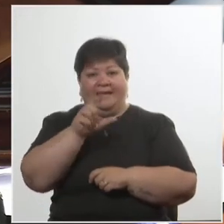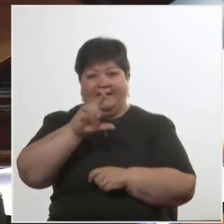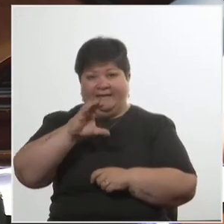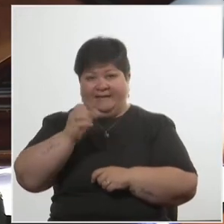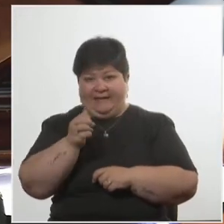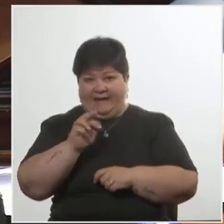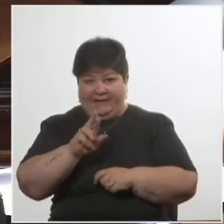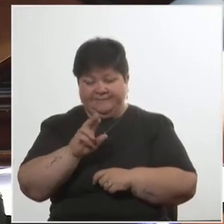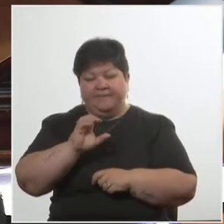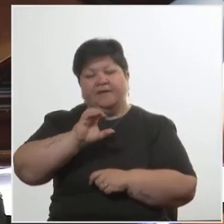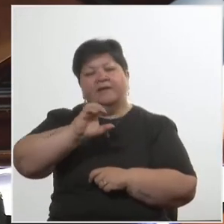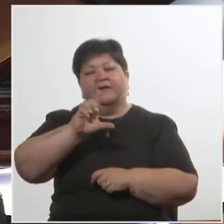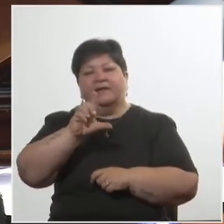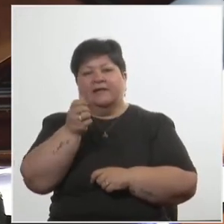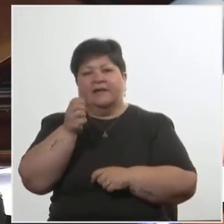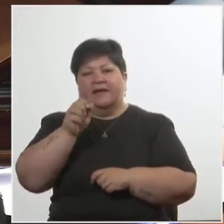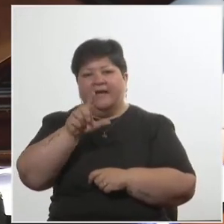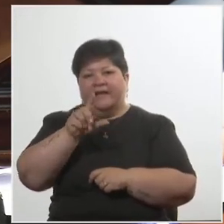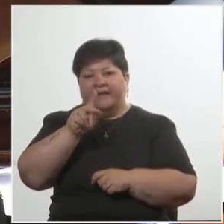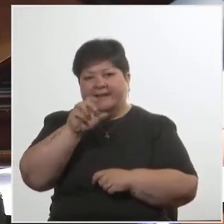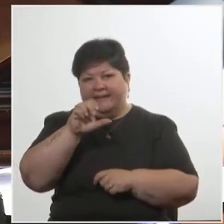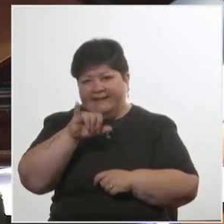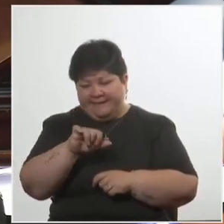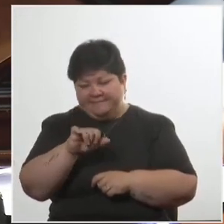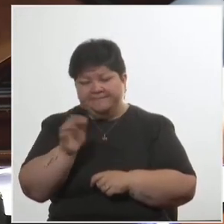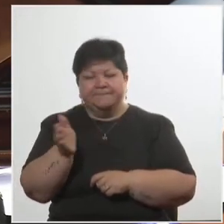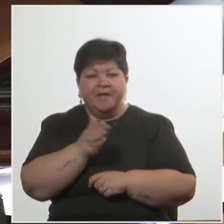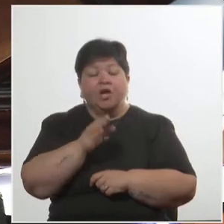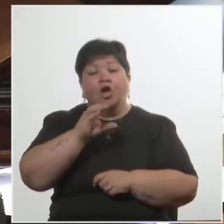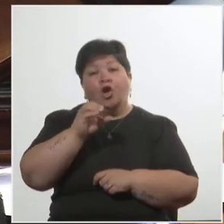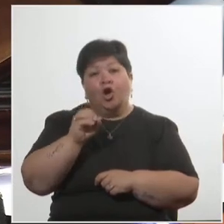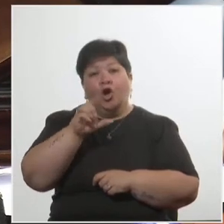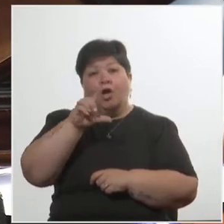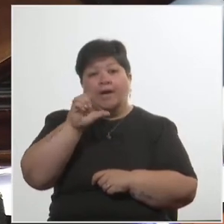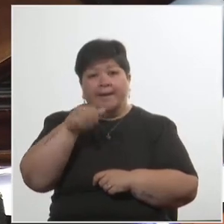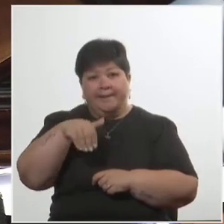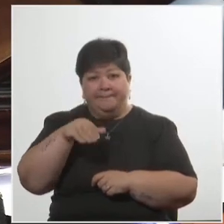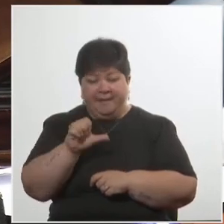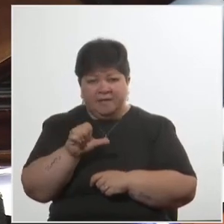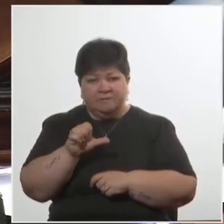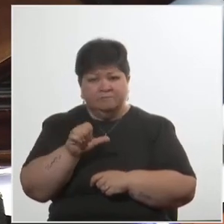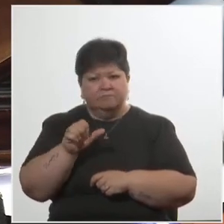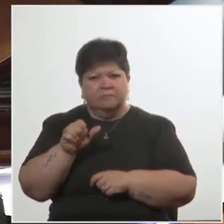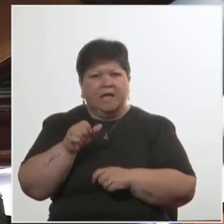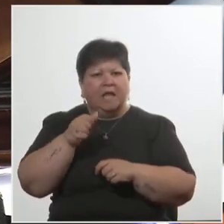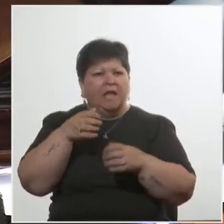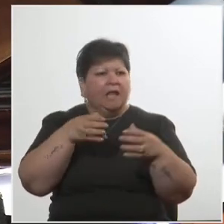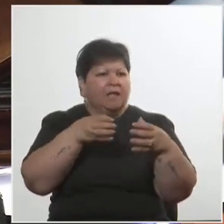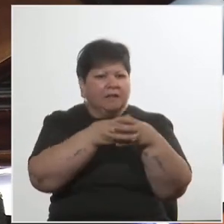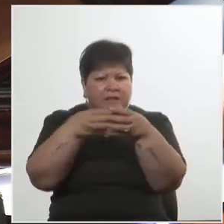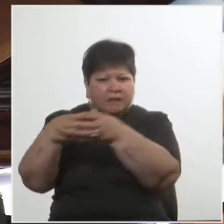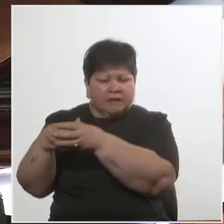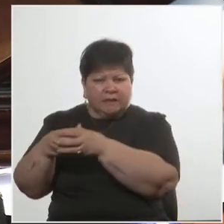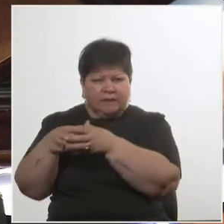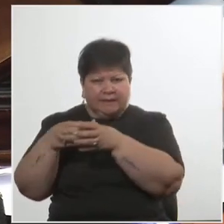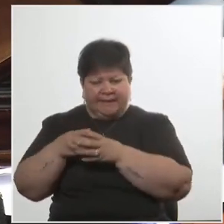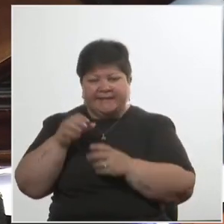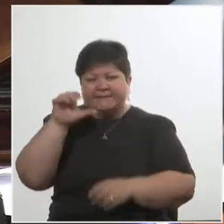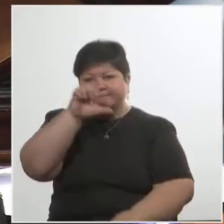y colemes en la presidenta son industrias que merece la pena ser reconvertidas